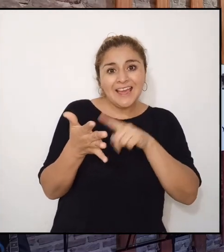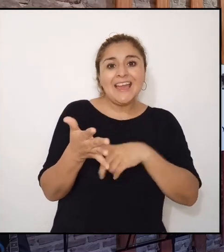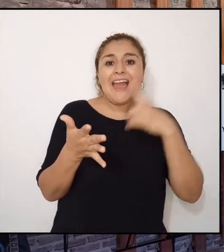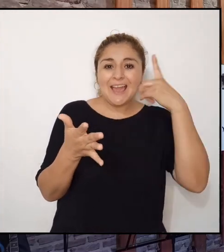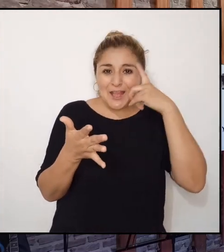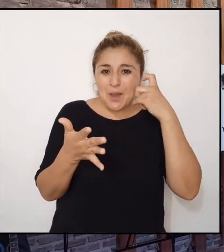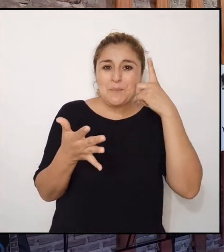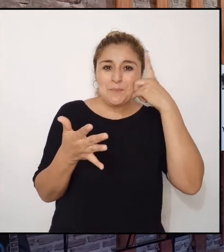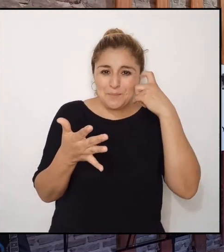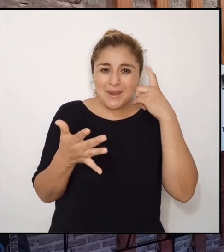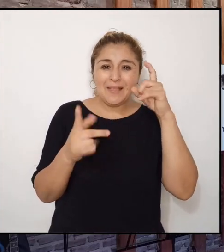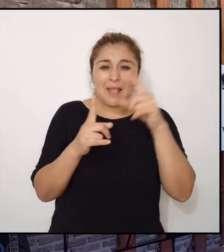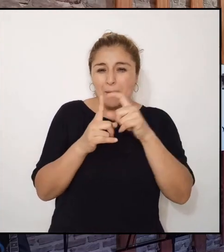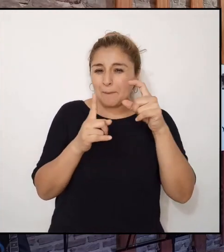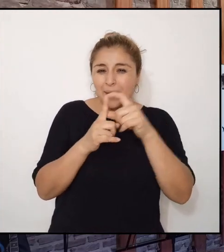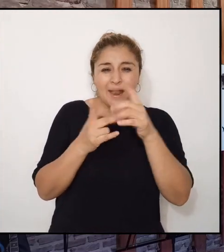Biblia.